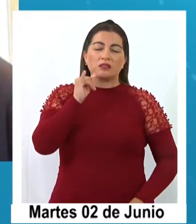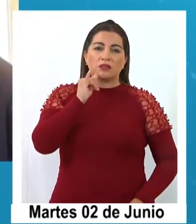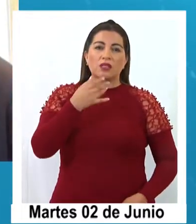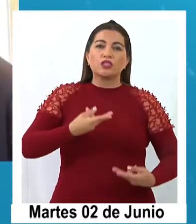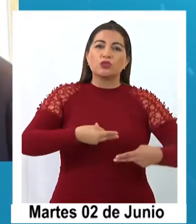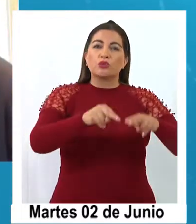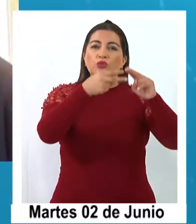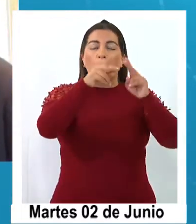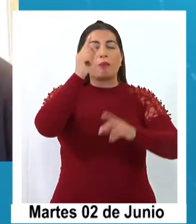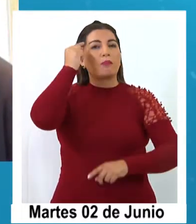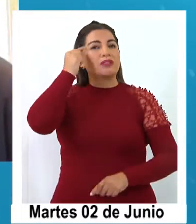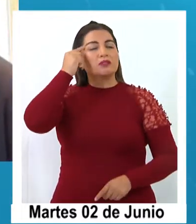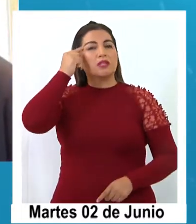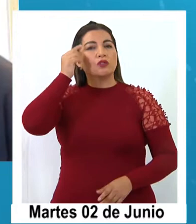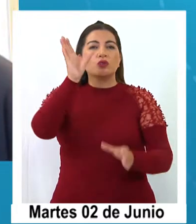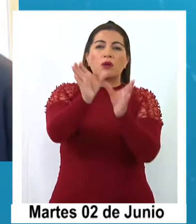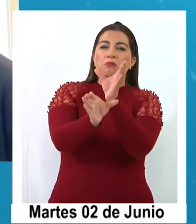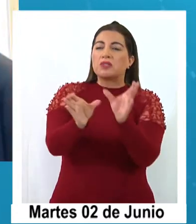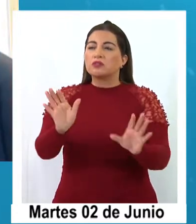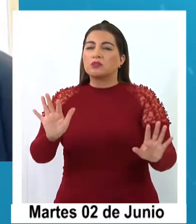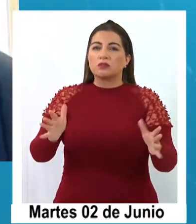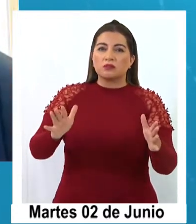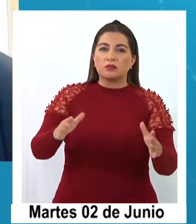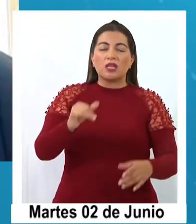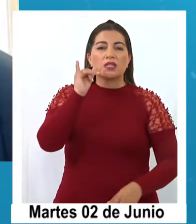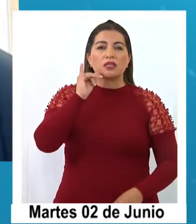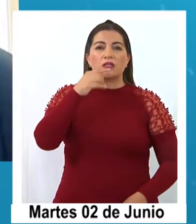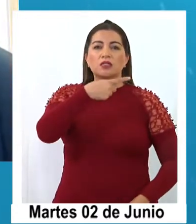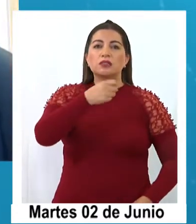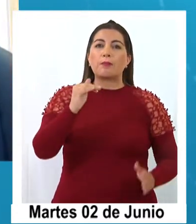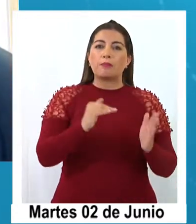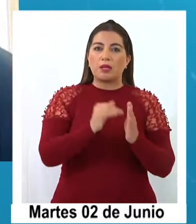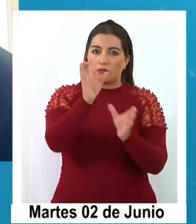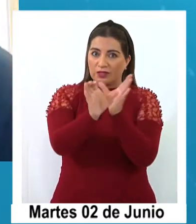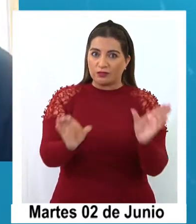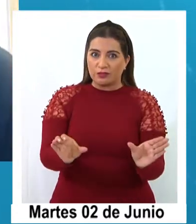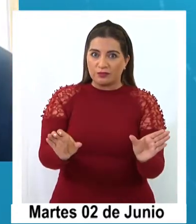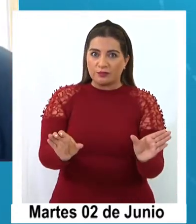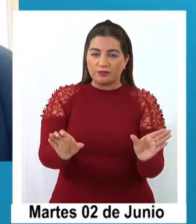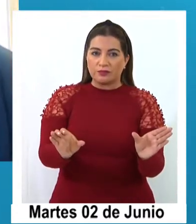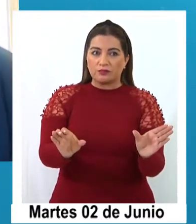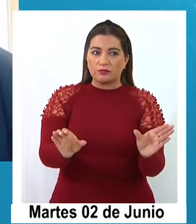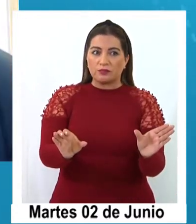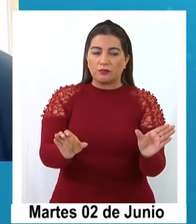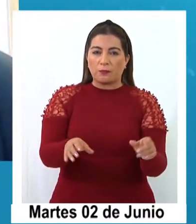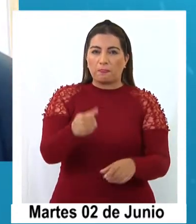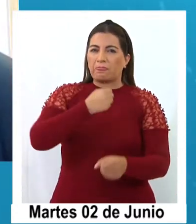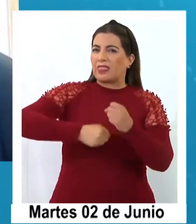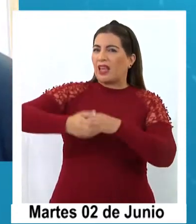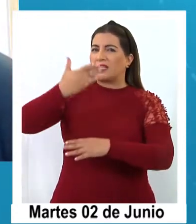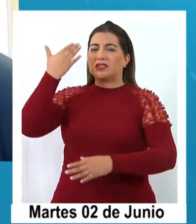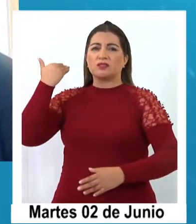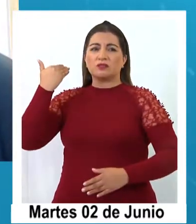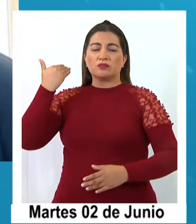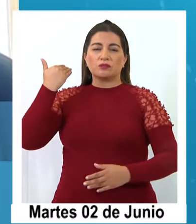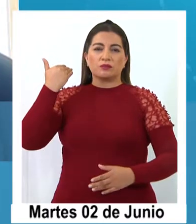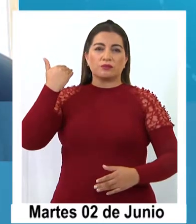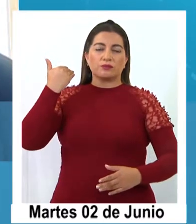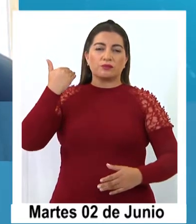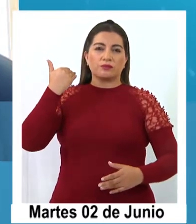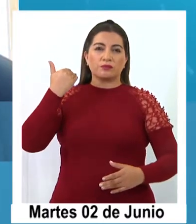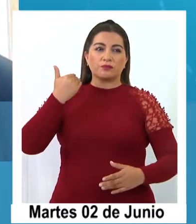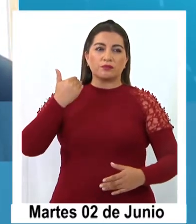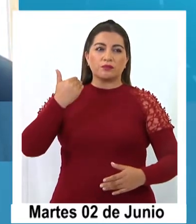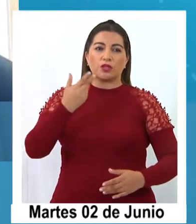construido pensando en una población en Iquique de cien mil habitantes, y desde hace muchos años que se ha estado